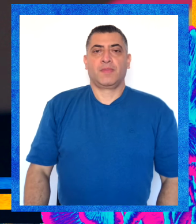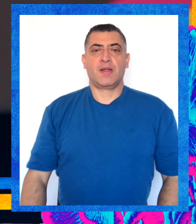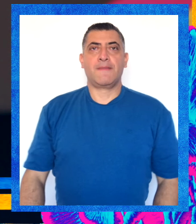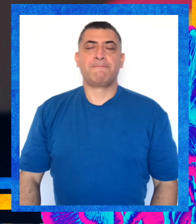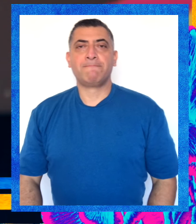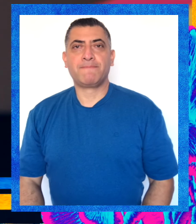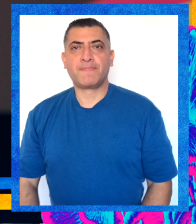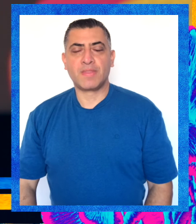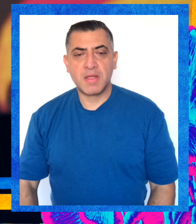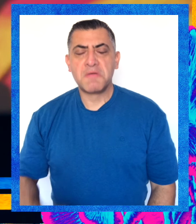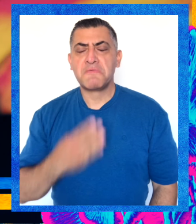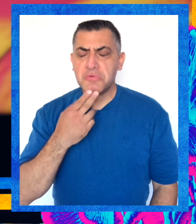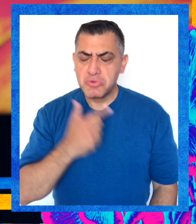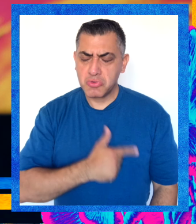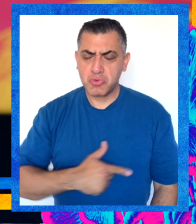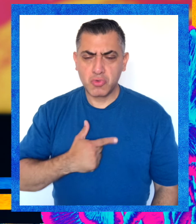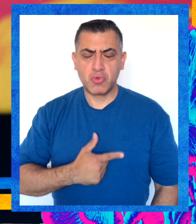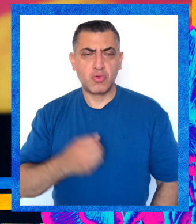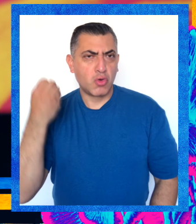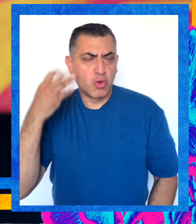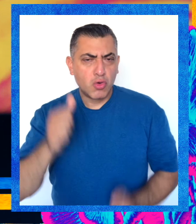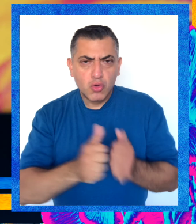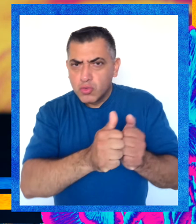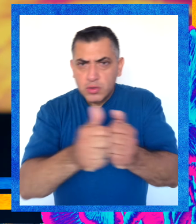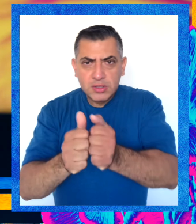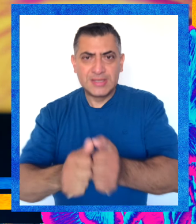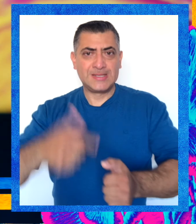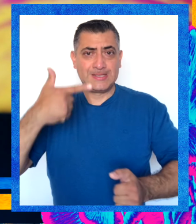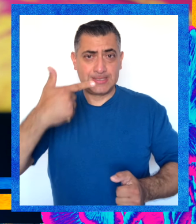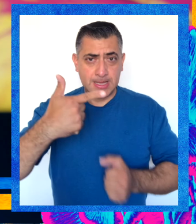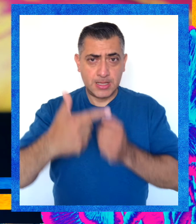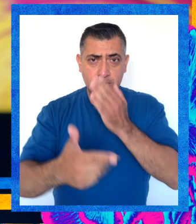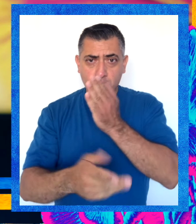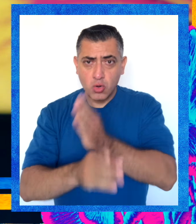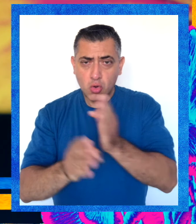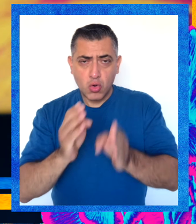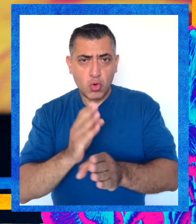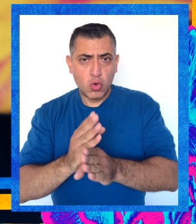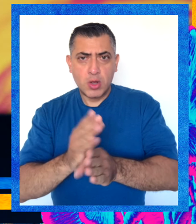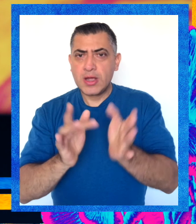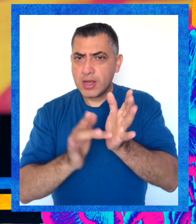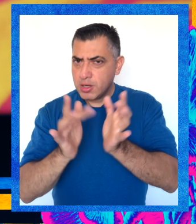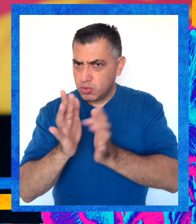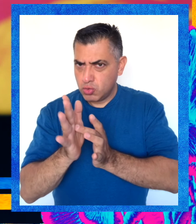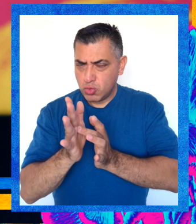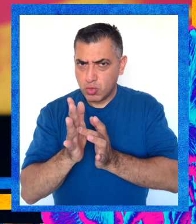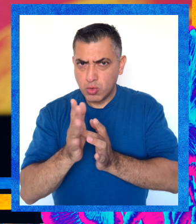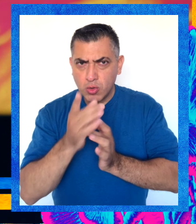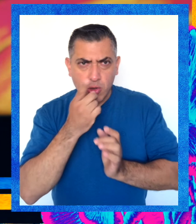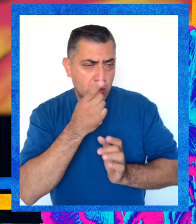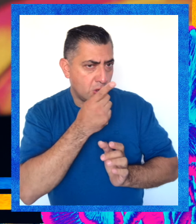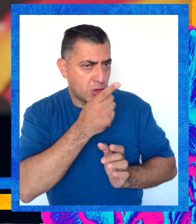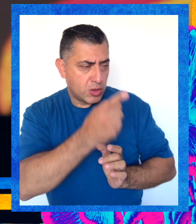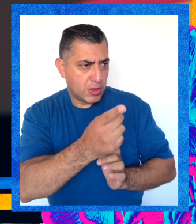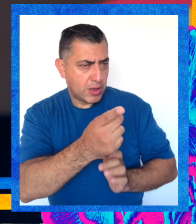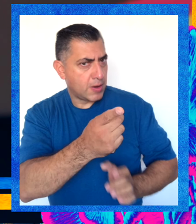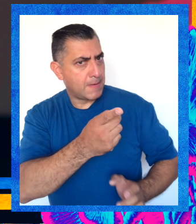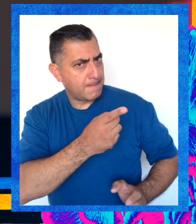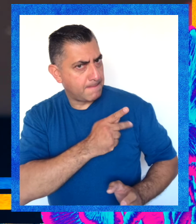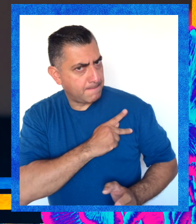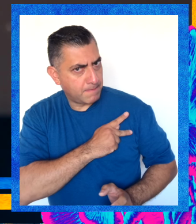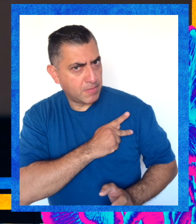poder compartir con cada uno de ustedes siete descripciones de jesús que él mismo era la cosmovisión de jesús